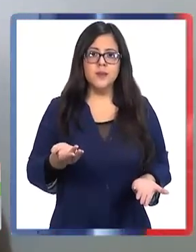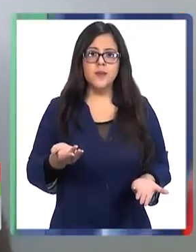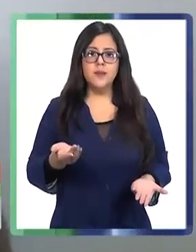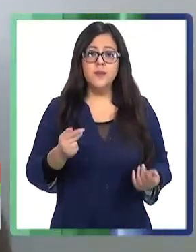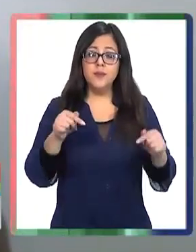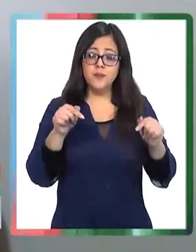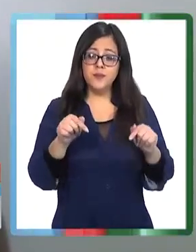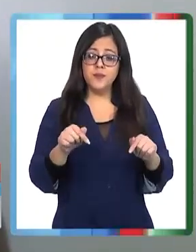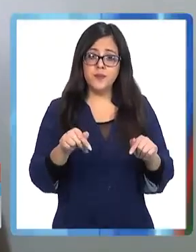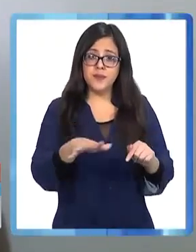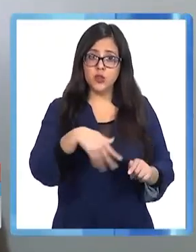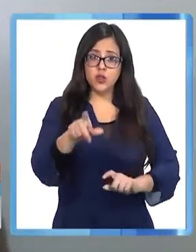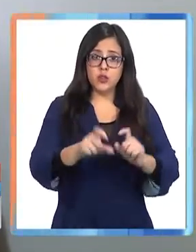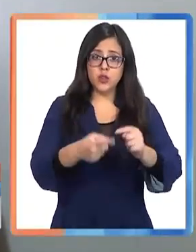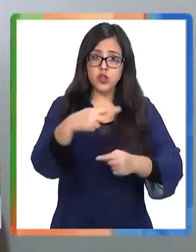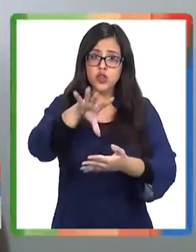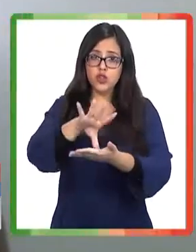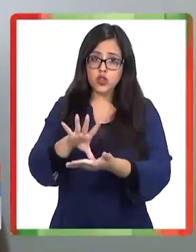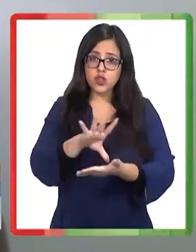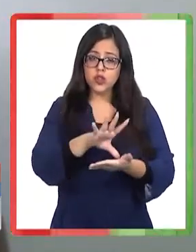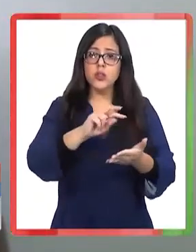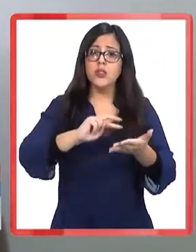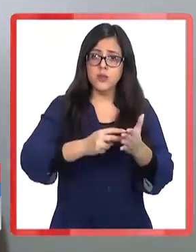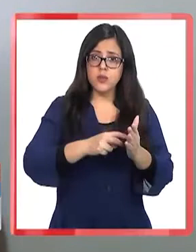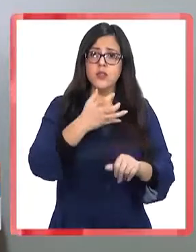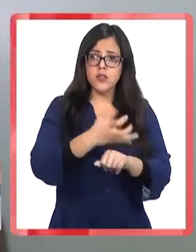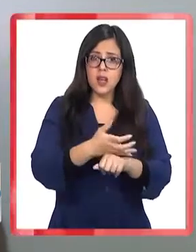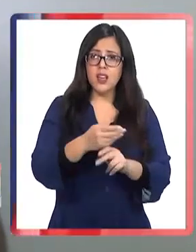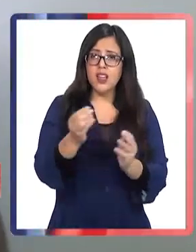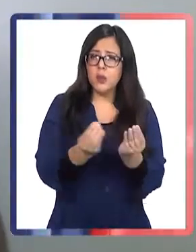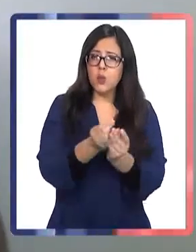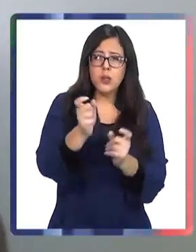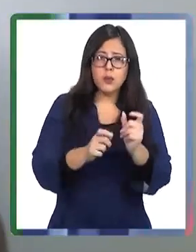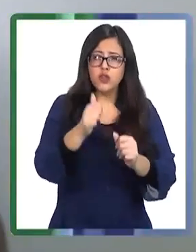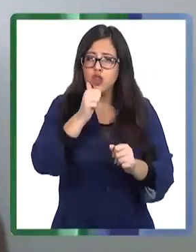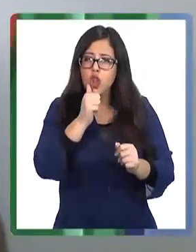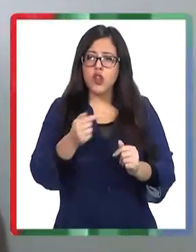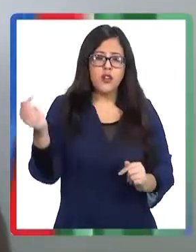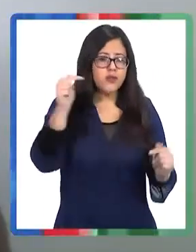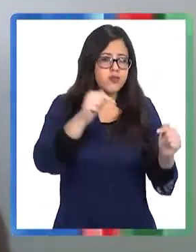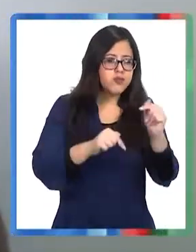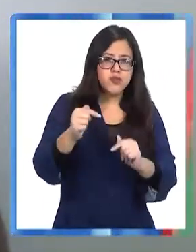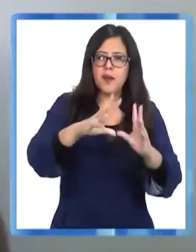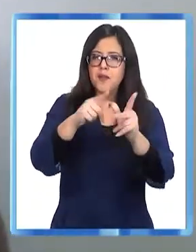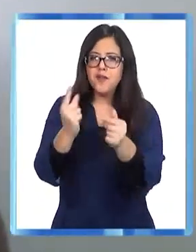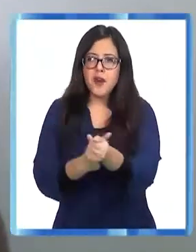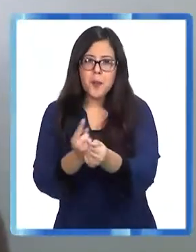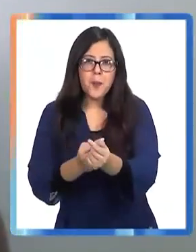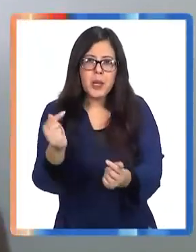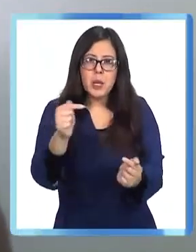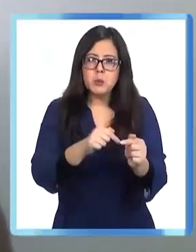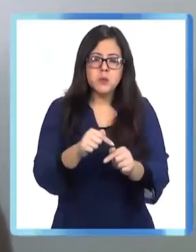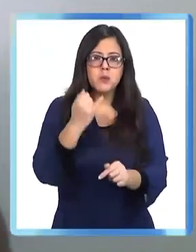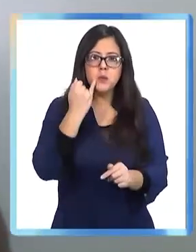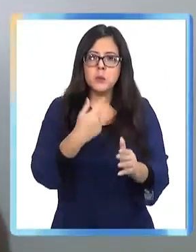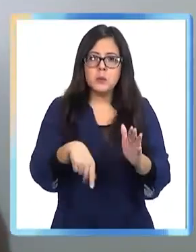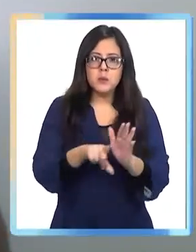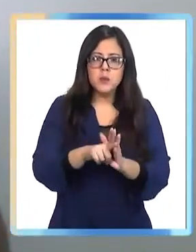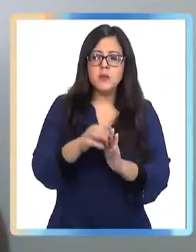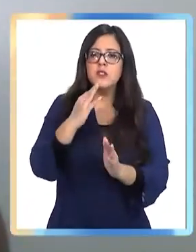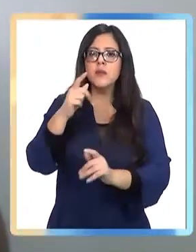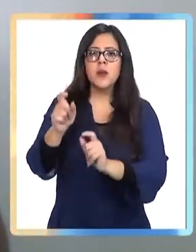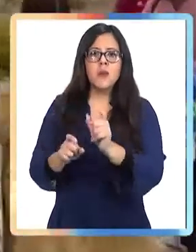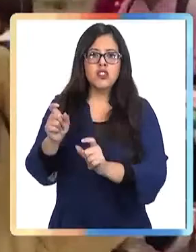Lamentablemente la situación migratoria sigue siendo un problema, siguen ingresando diariamente cientos de familias,